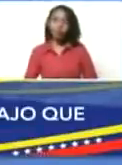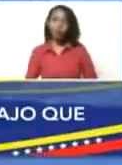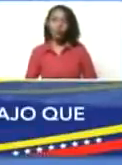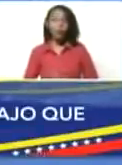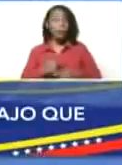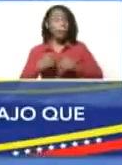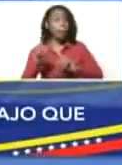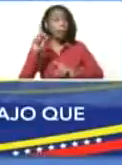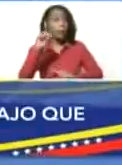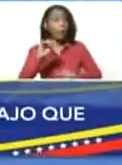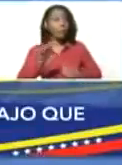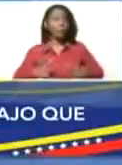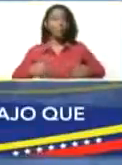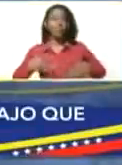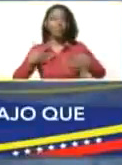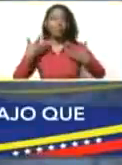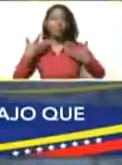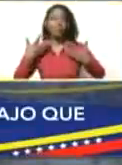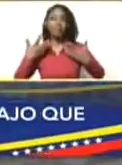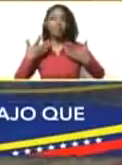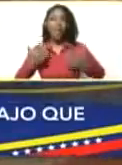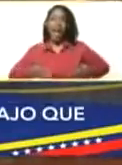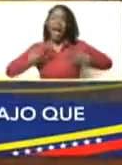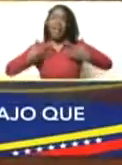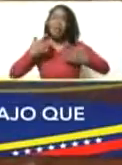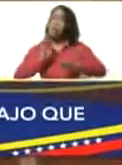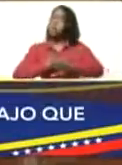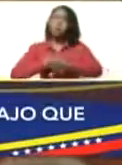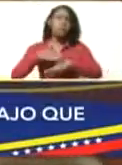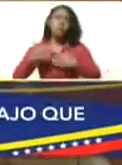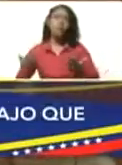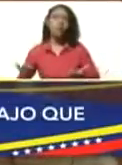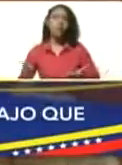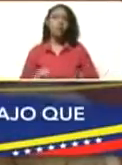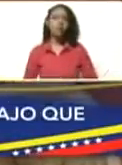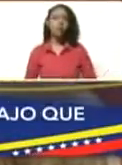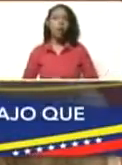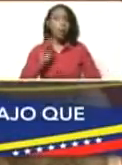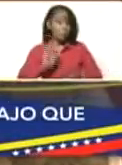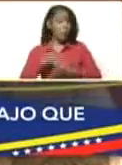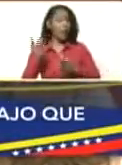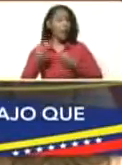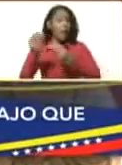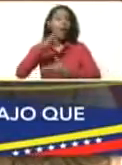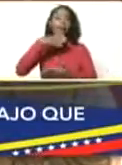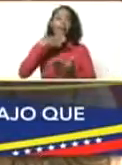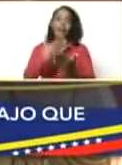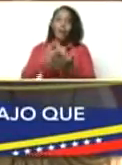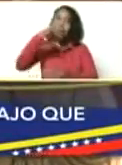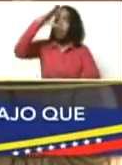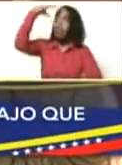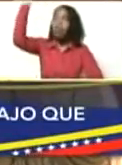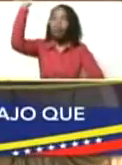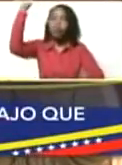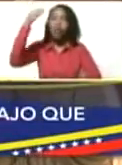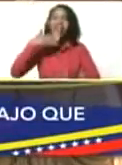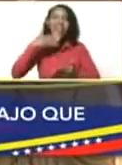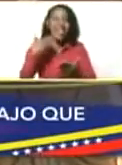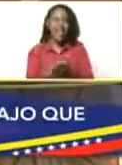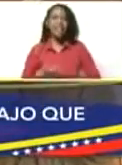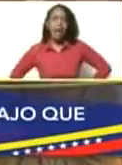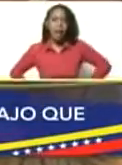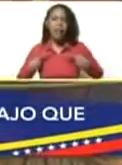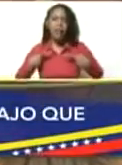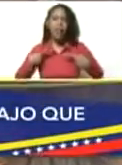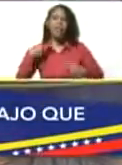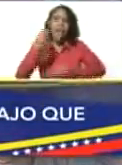pero también alegría. ¿Alegría por qué? Porque hay que darle gracias a Dios y gracias a la vida